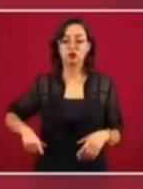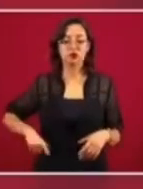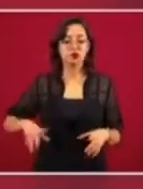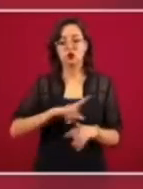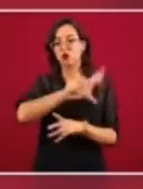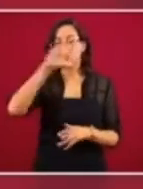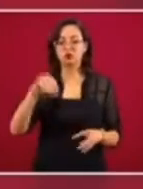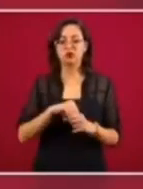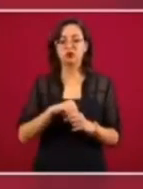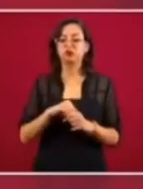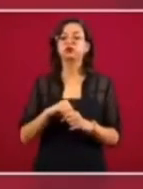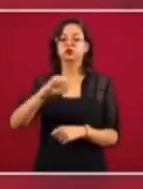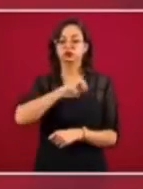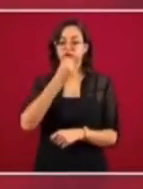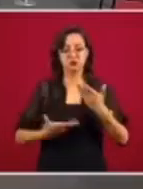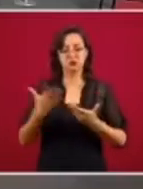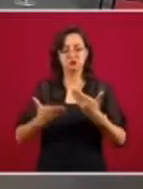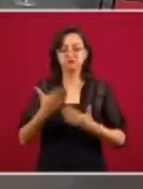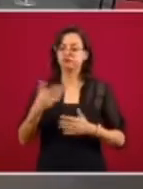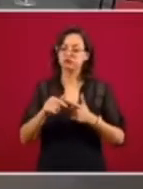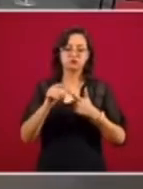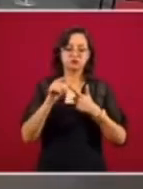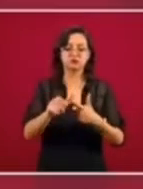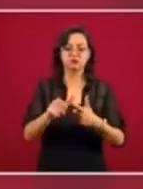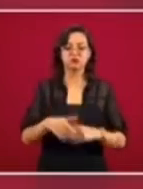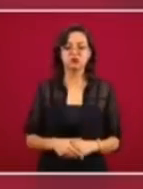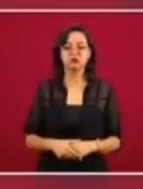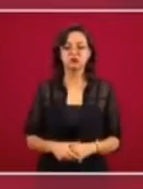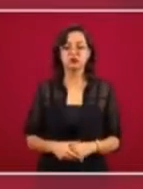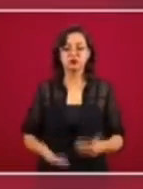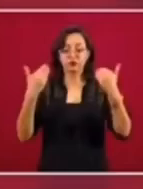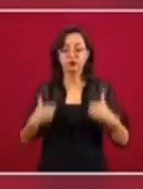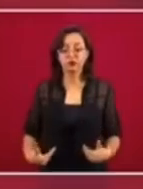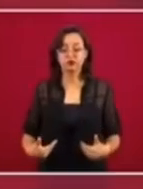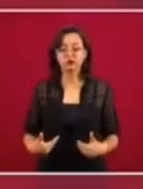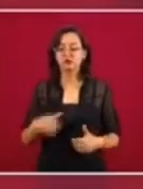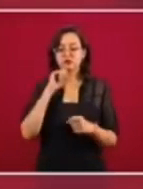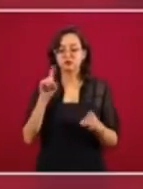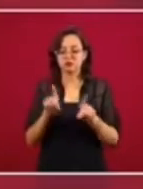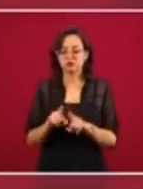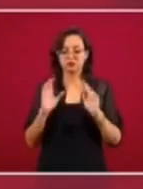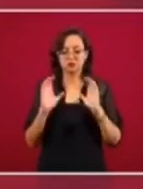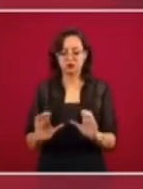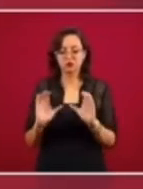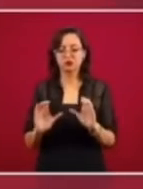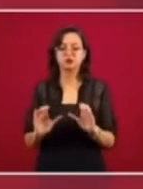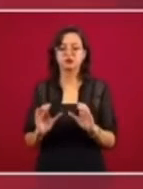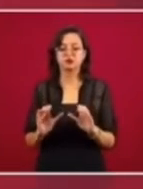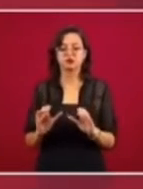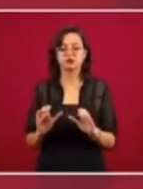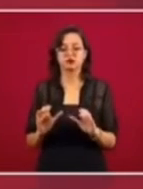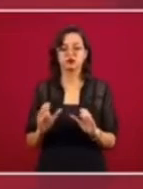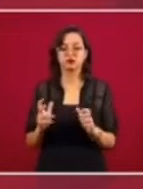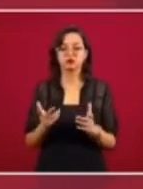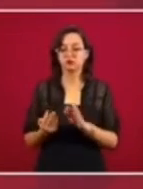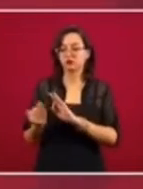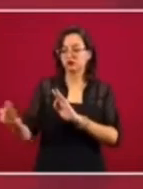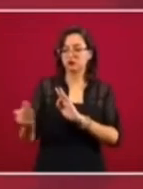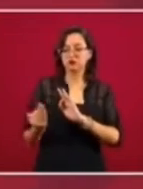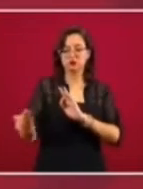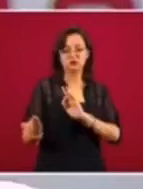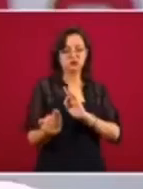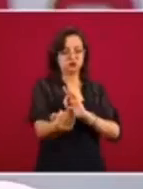cumpla con la sana distancia. En mi caso, lo mismo, me cuido con la